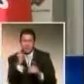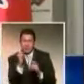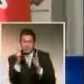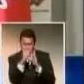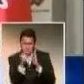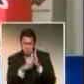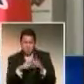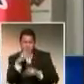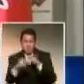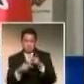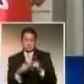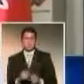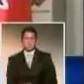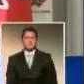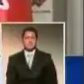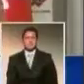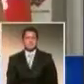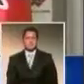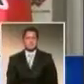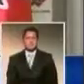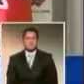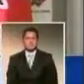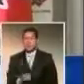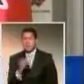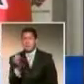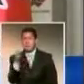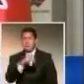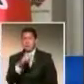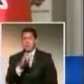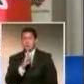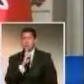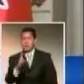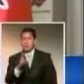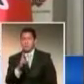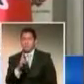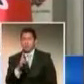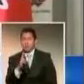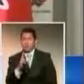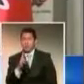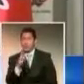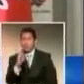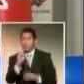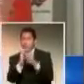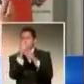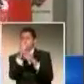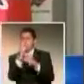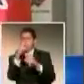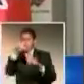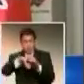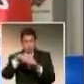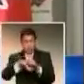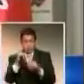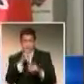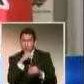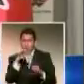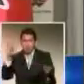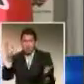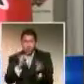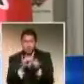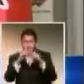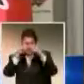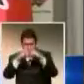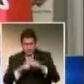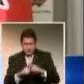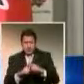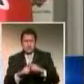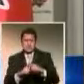aplicadas a los procesos anteriores: la generación de un reporte de no duplicidad del voto, la generación de un reporte